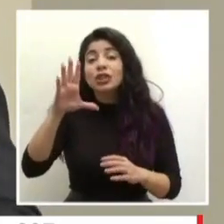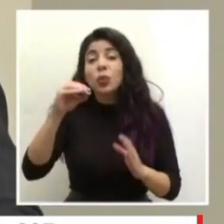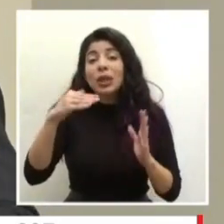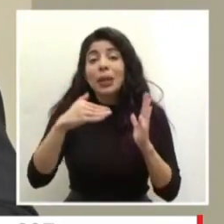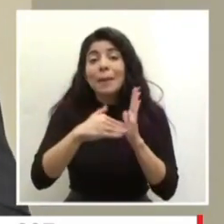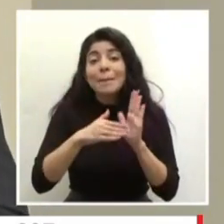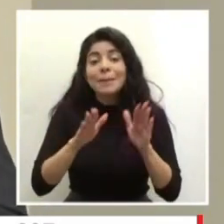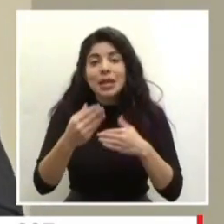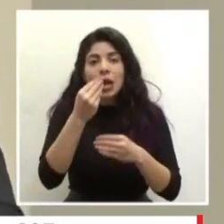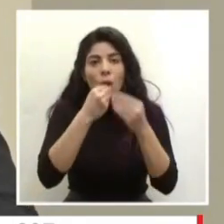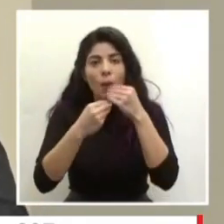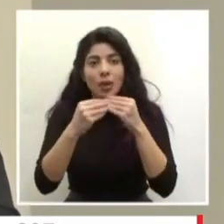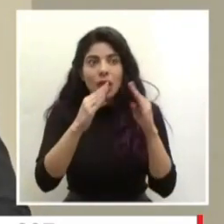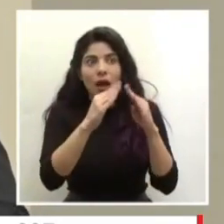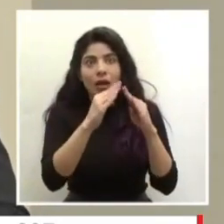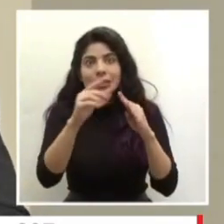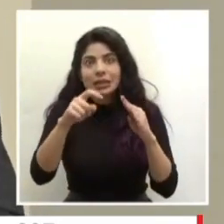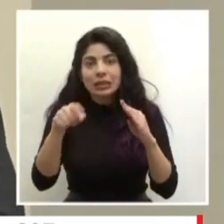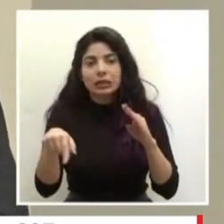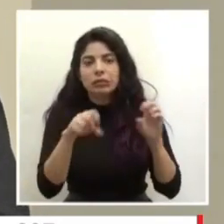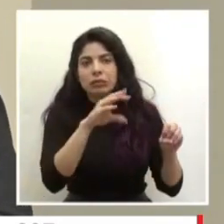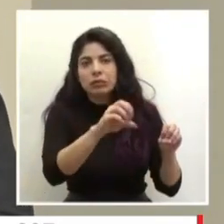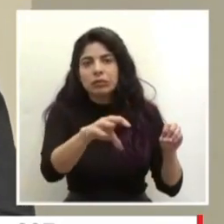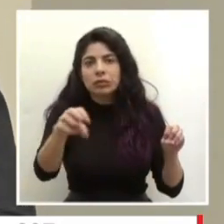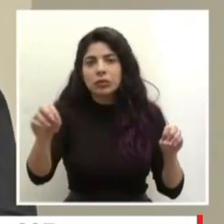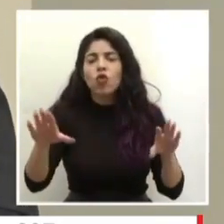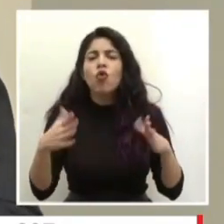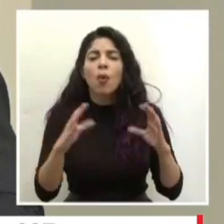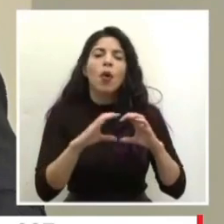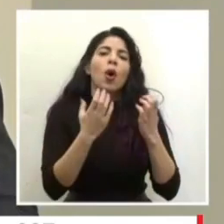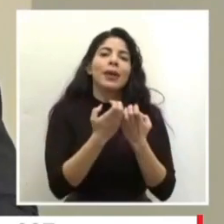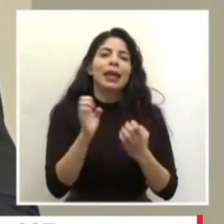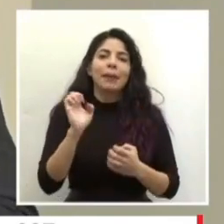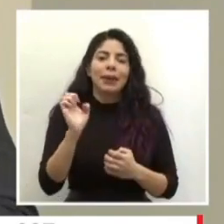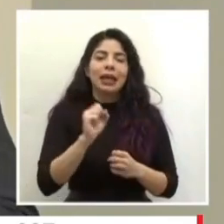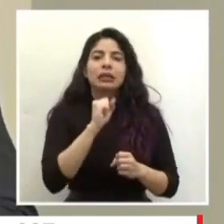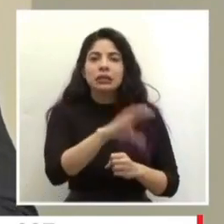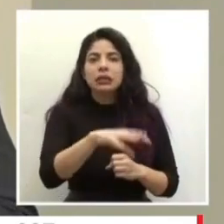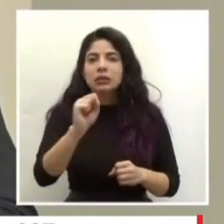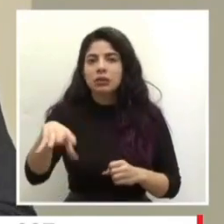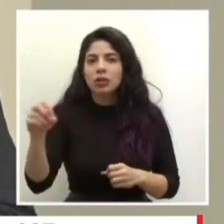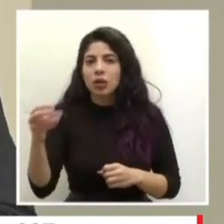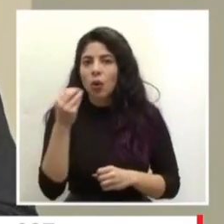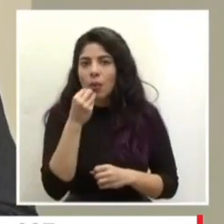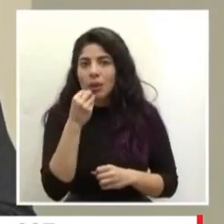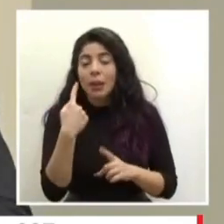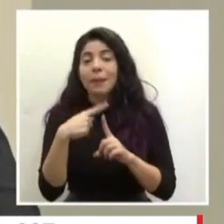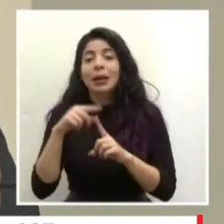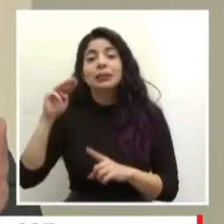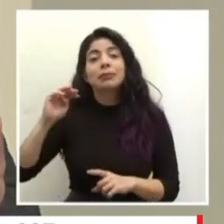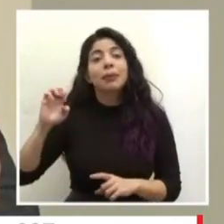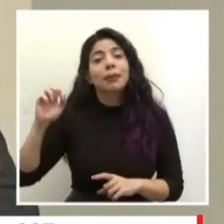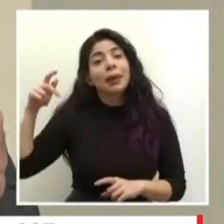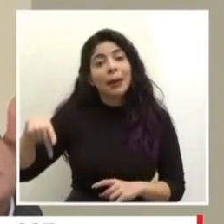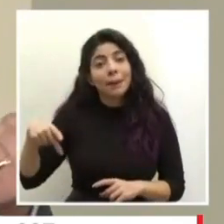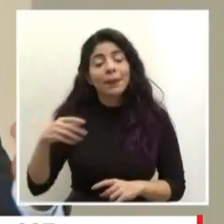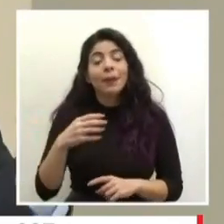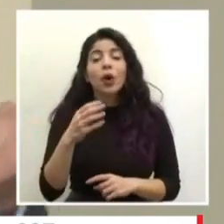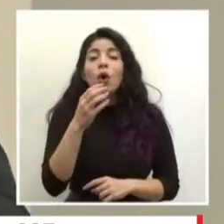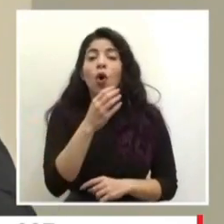a hogares que lo necesitan durante este periodo a través de los comités de emergencia. O a partir del MEP, los